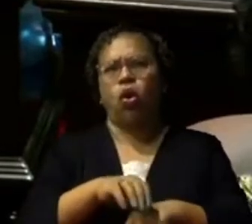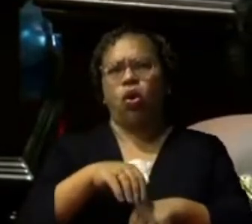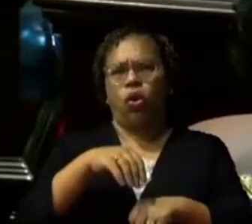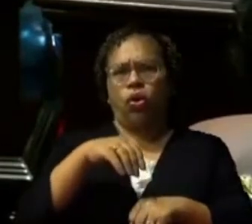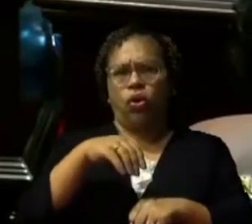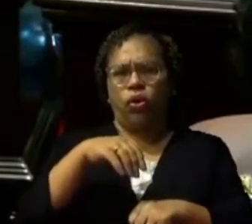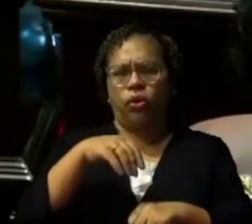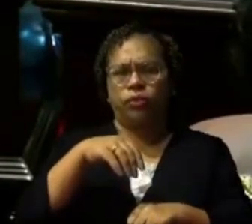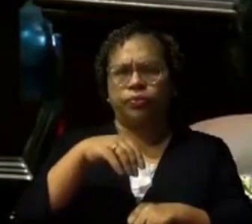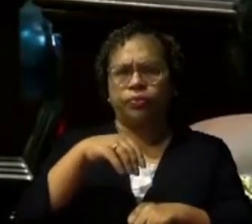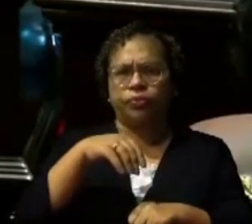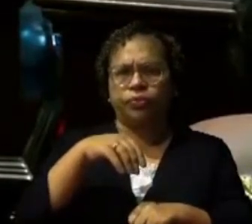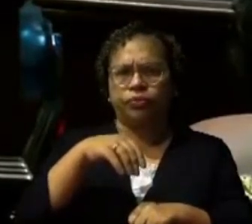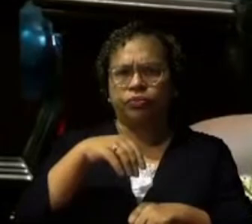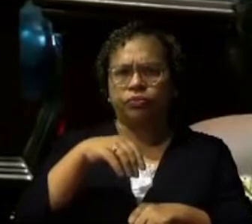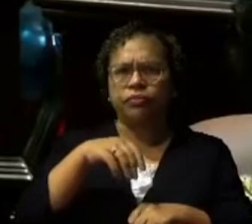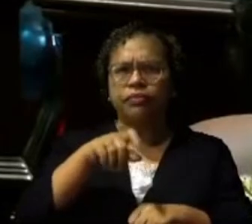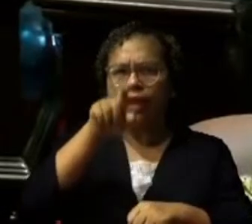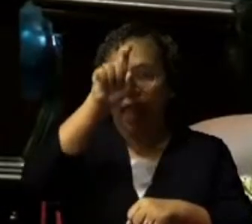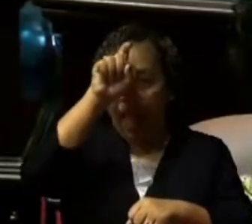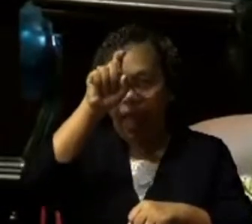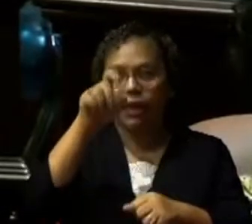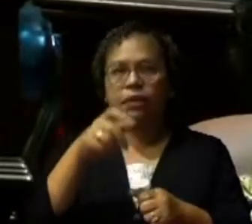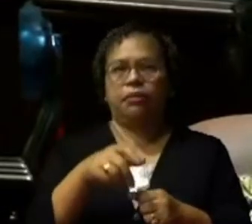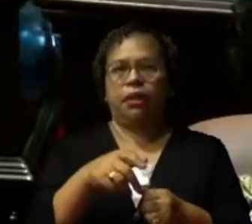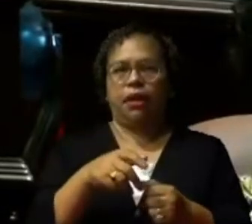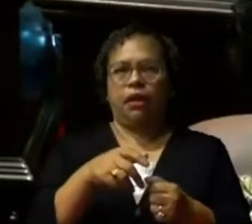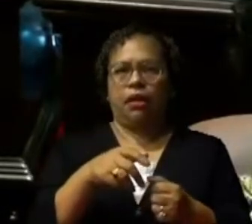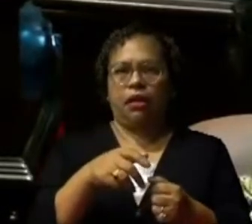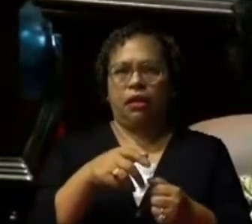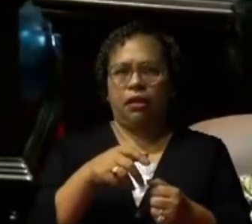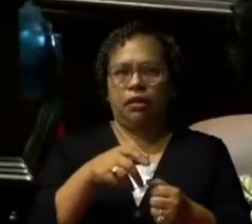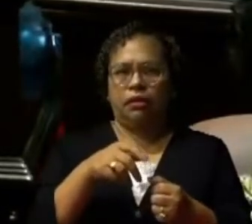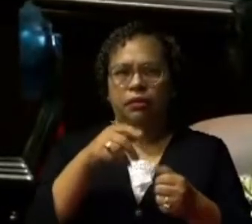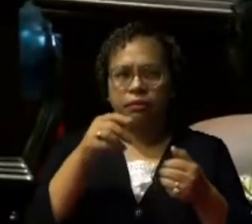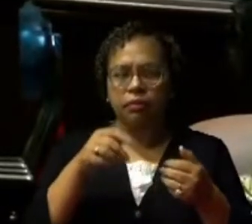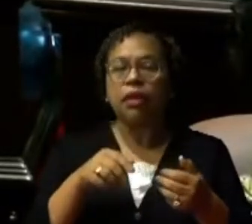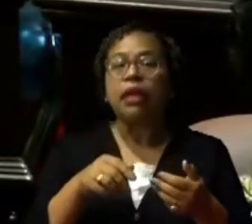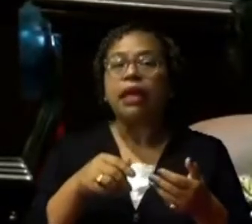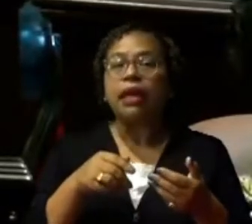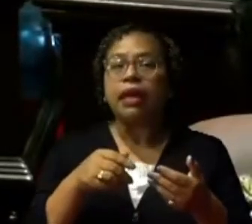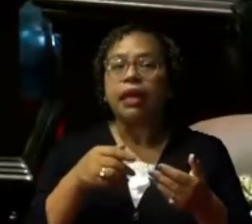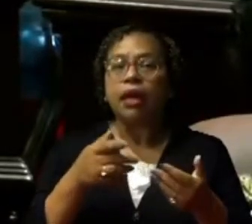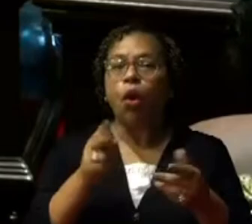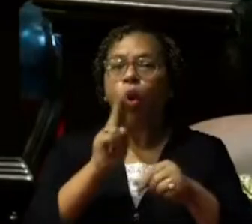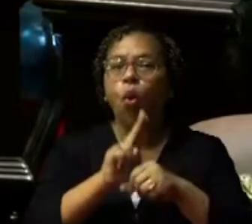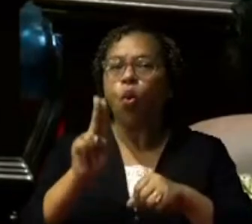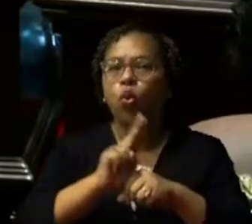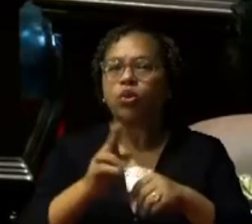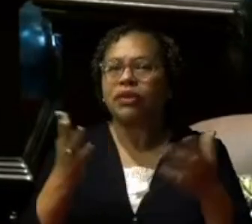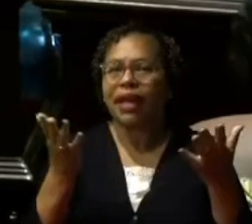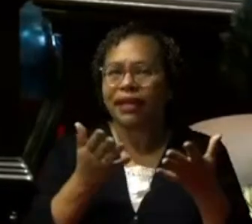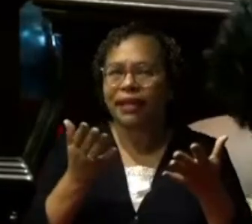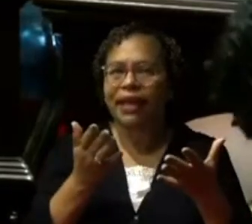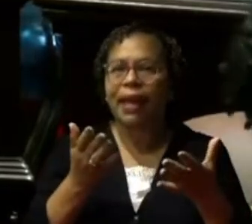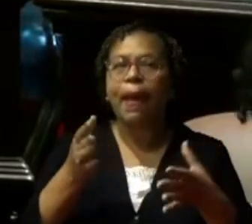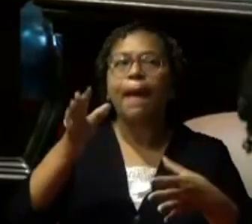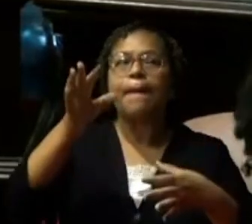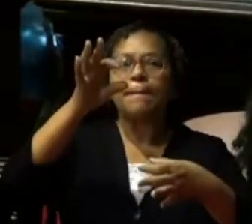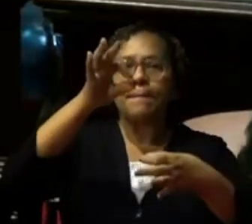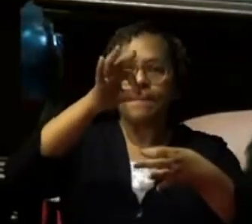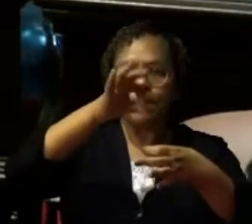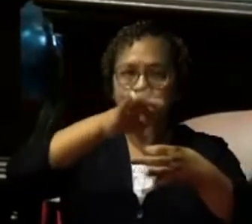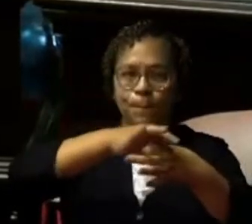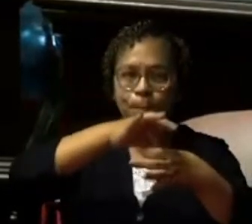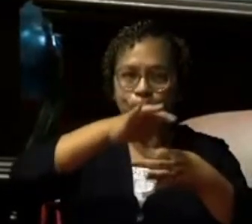que permite también hacer una traducción de votos en escaño, garantizando lo que dice el